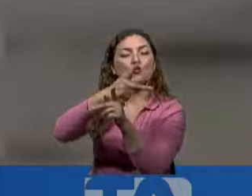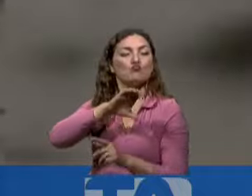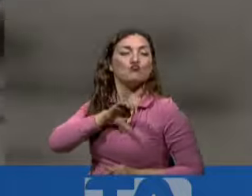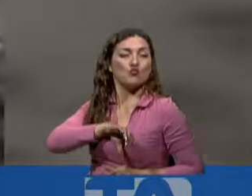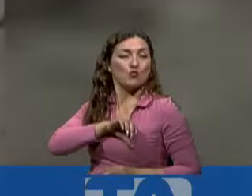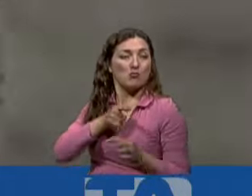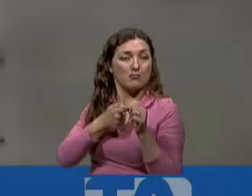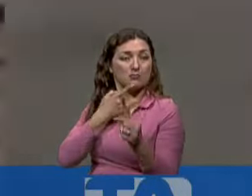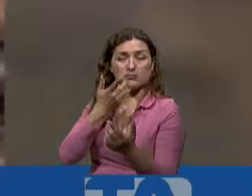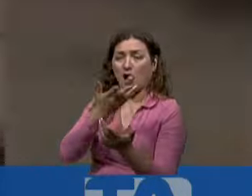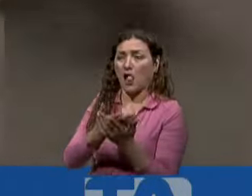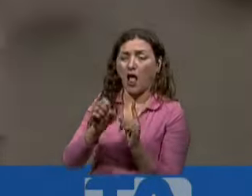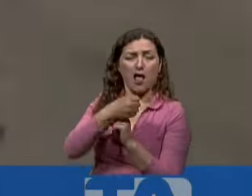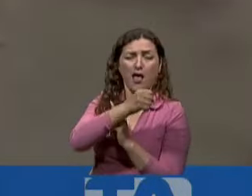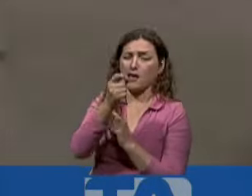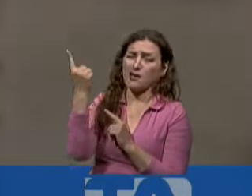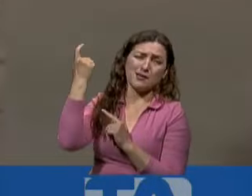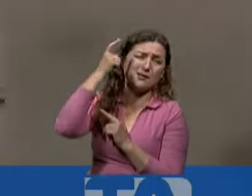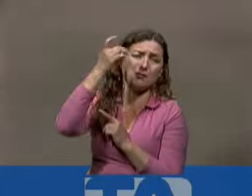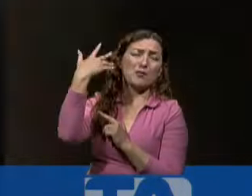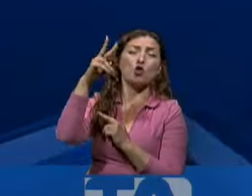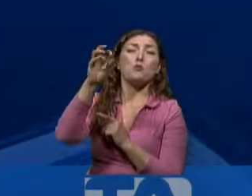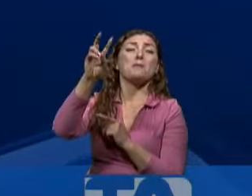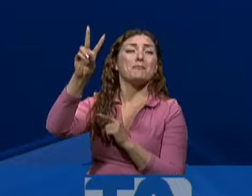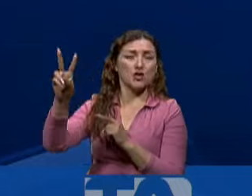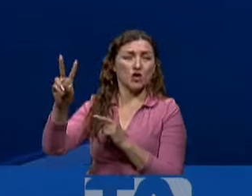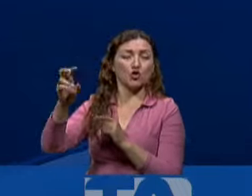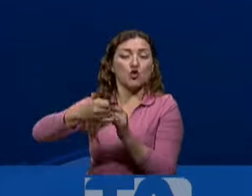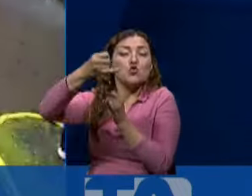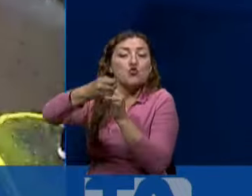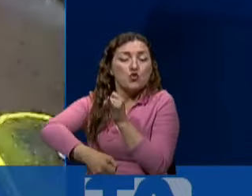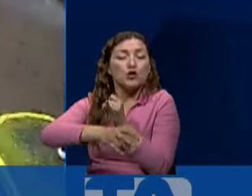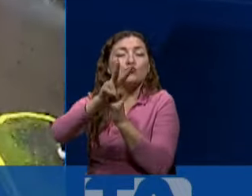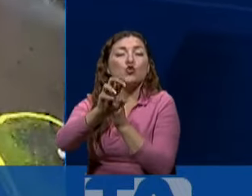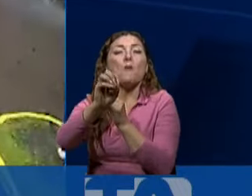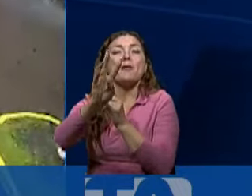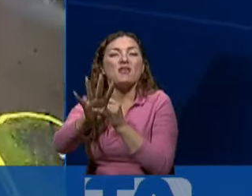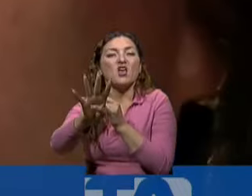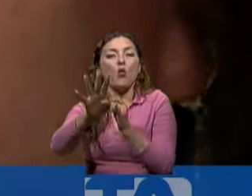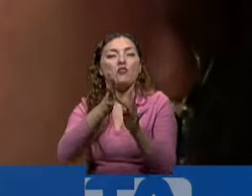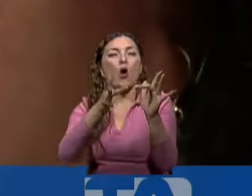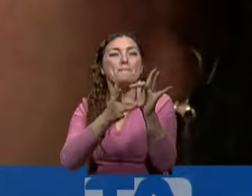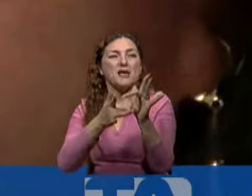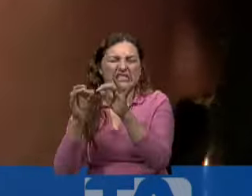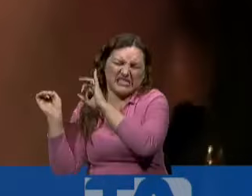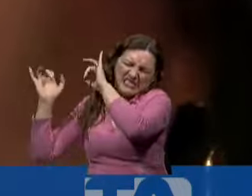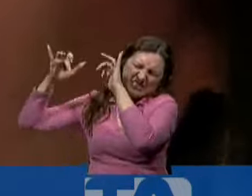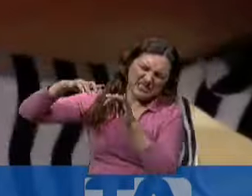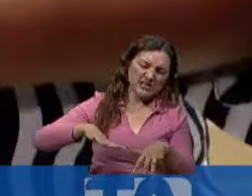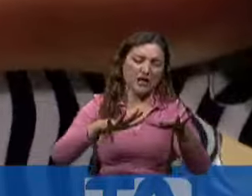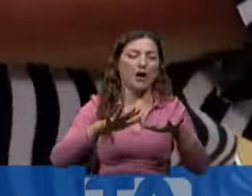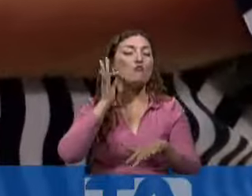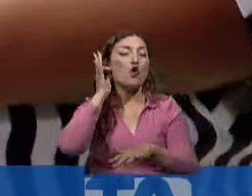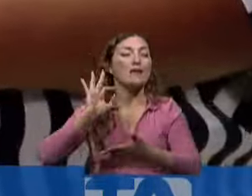para exponer la situación que enfrentan tras el aluvión del 2022 y el último ocurrido en abril de este año. Su representante asegura